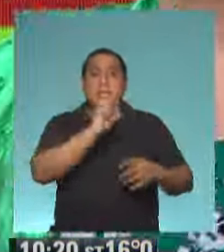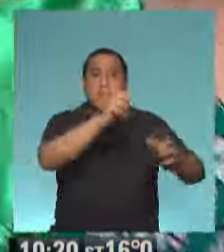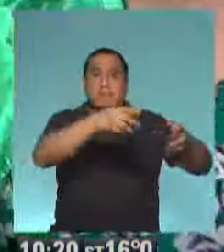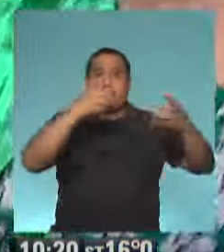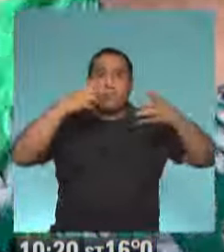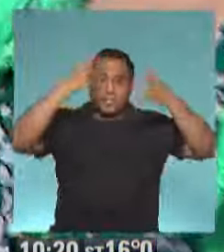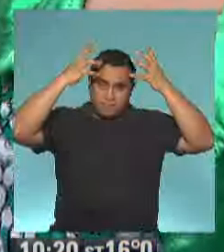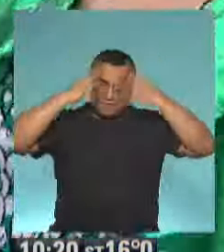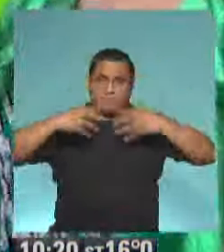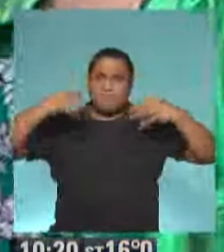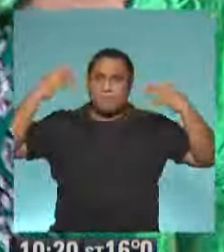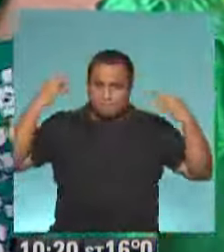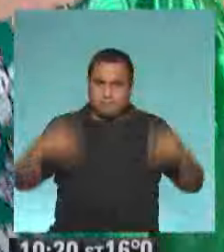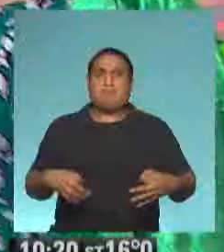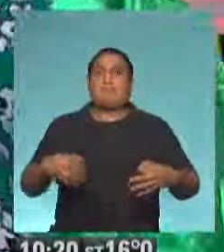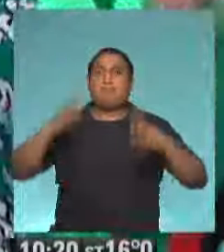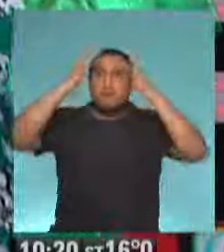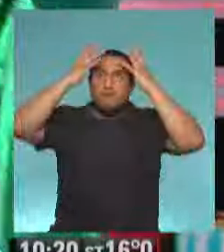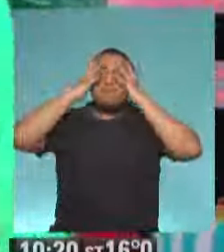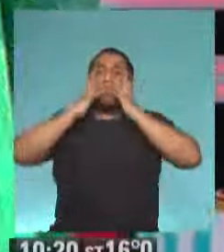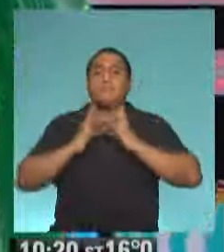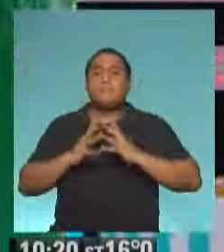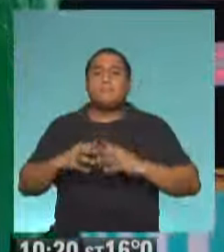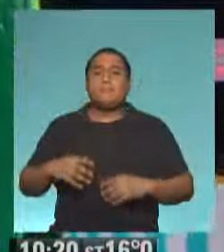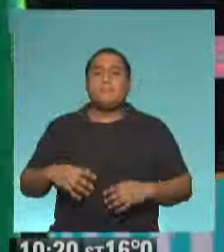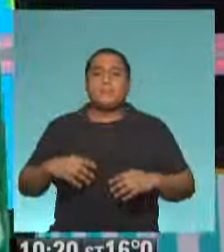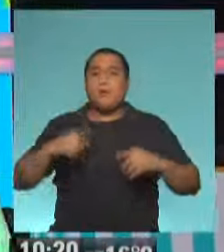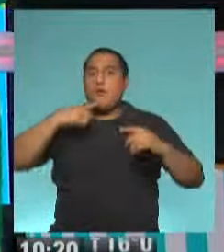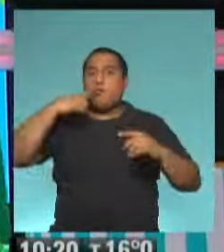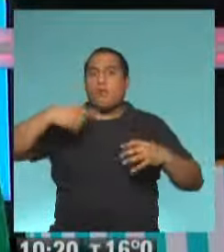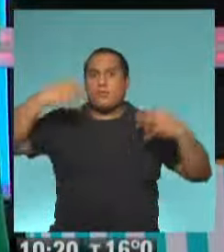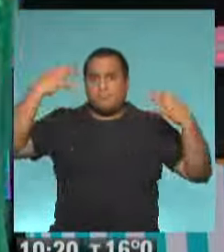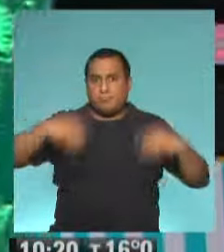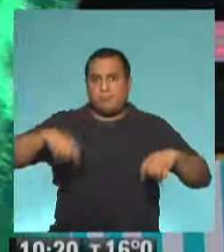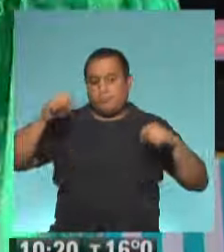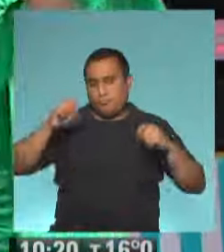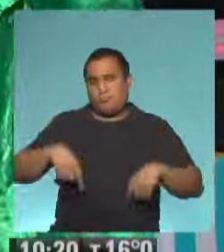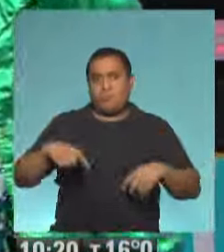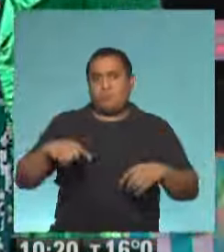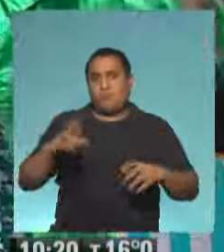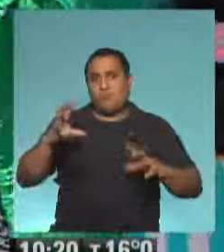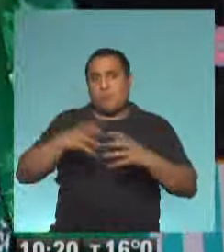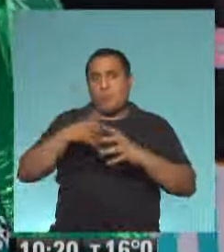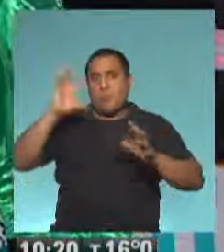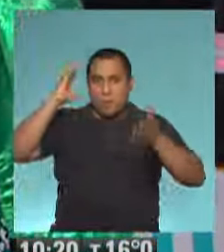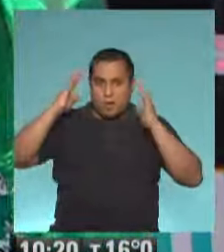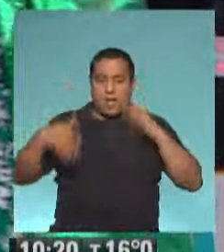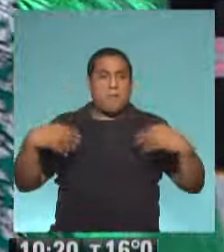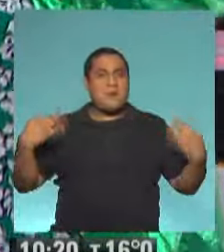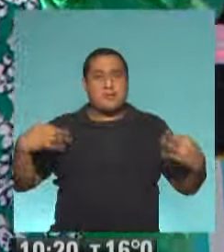Miren, esta es bien de corso. ¡Mirá qué buena! Y tiene los colores de nuestra murga. ¡Buenísima! ¡Genial, Emi!